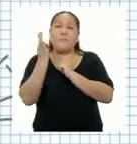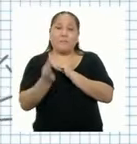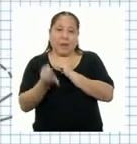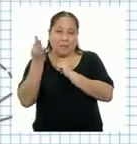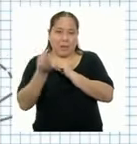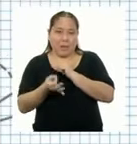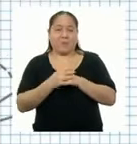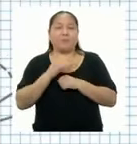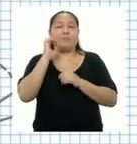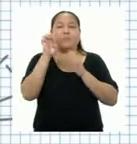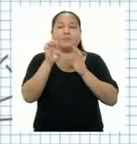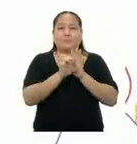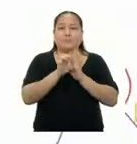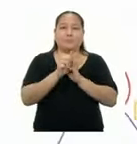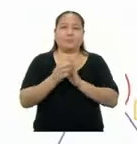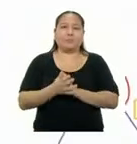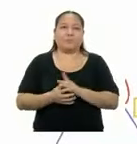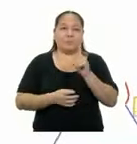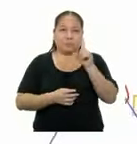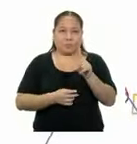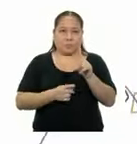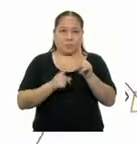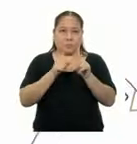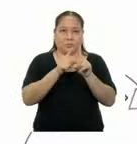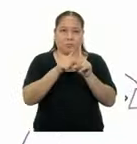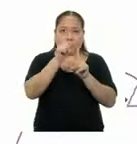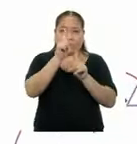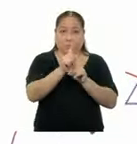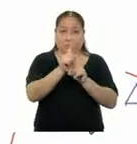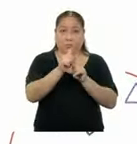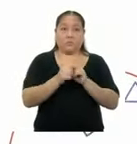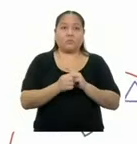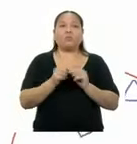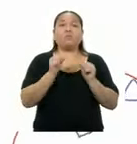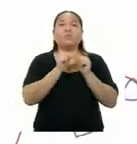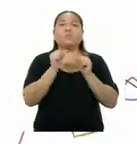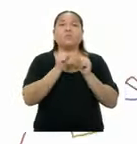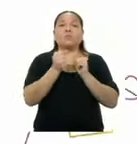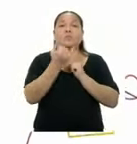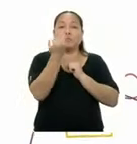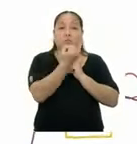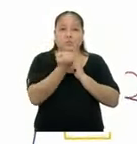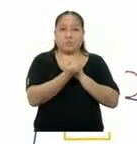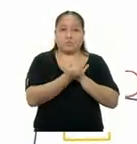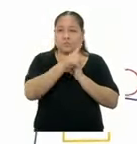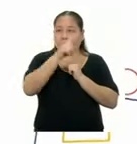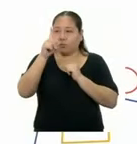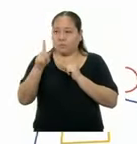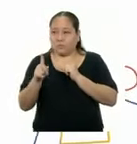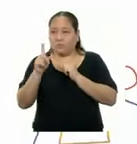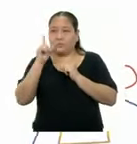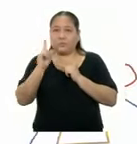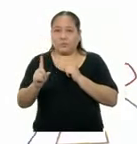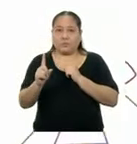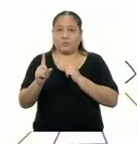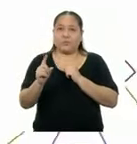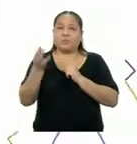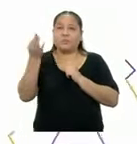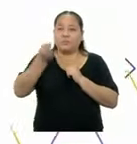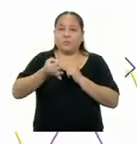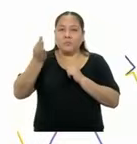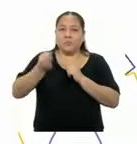exactamente. Por ejemplo, 1 es la unidad en el dibujo y 1 es la unidad del objeto